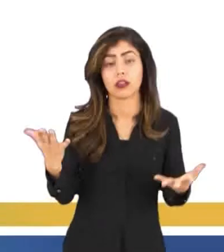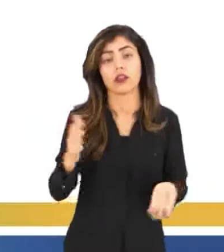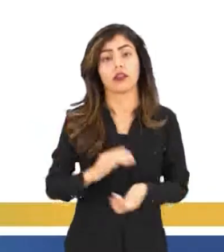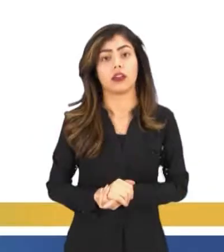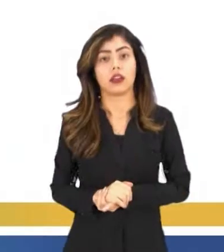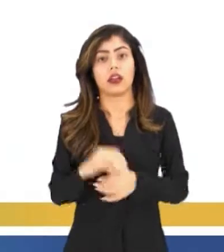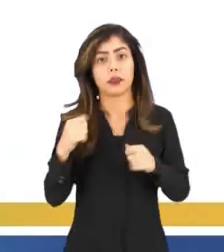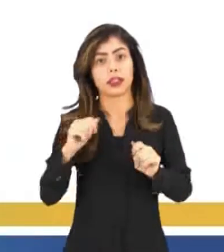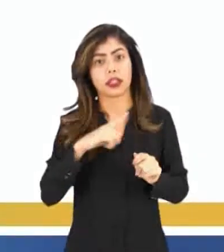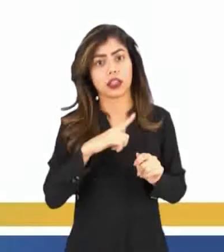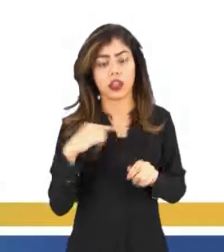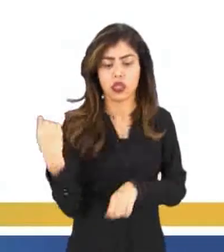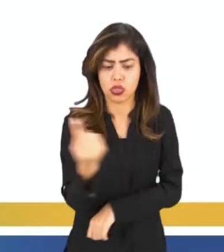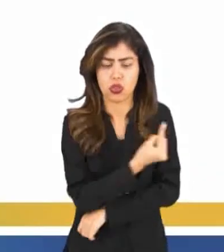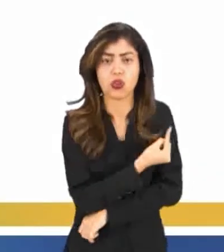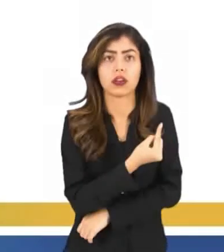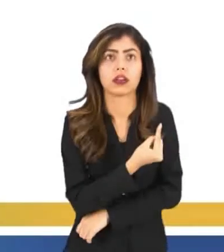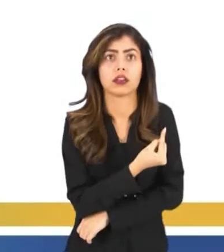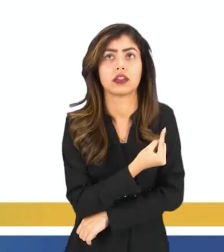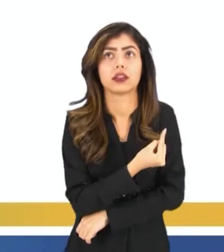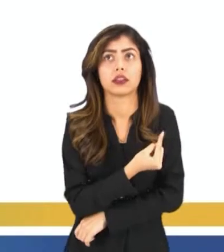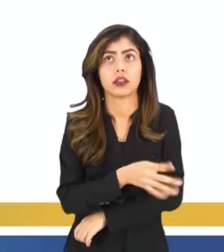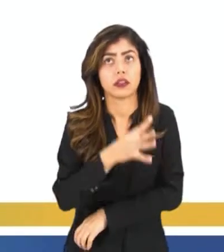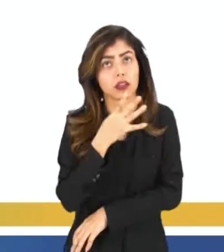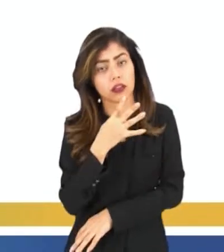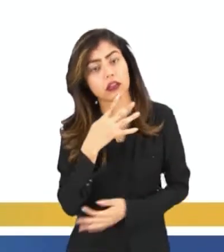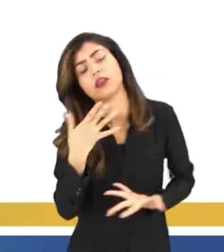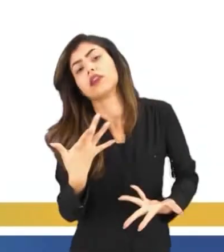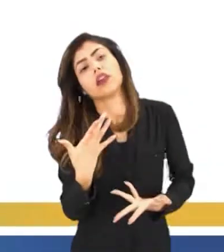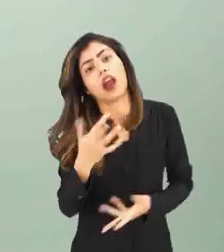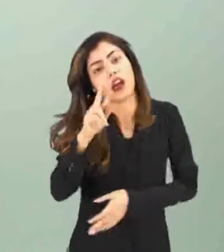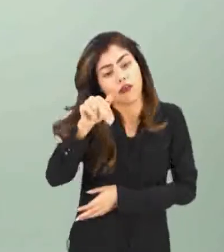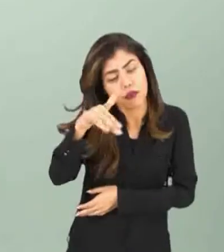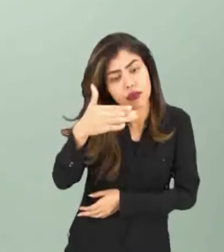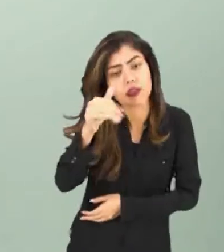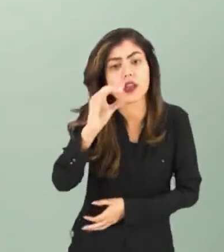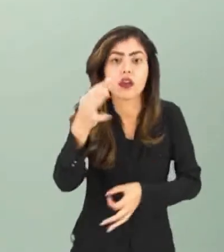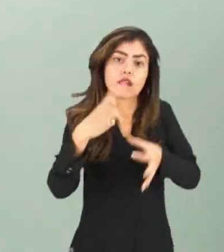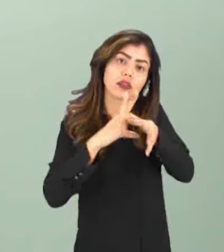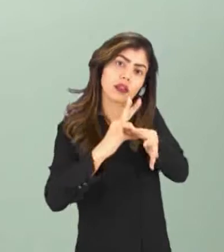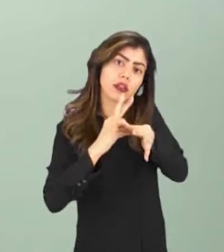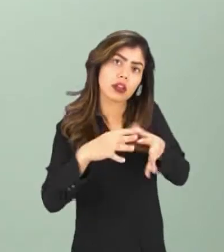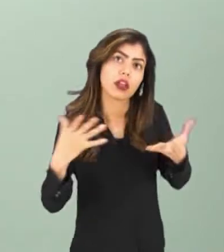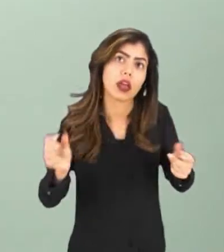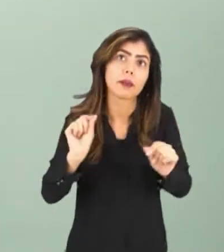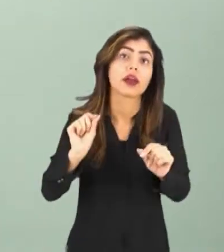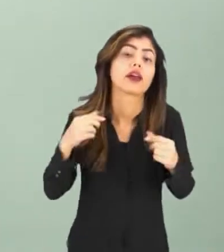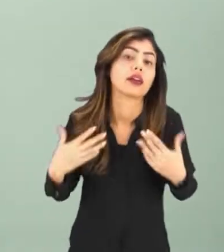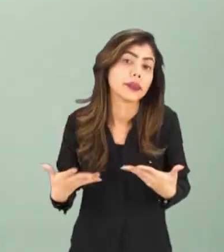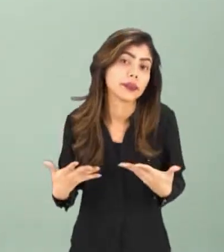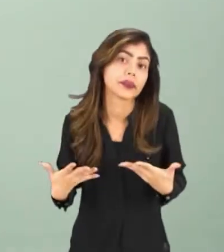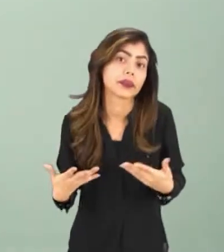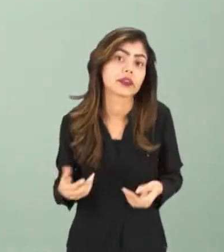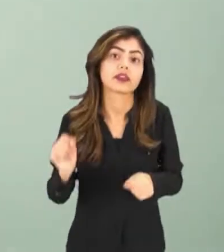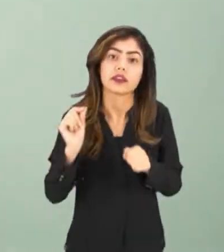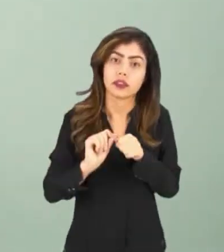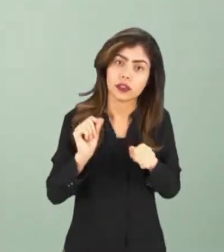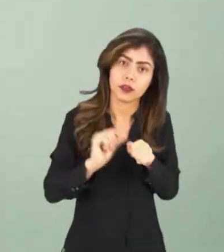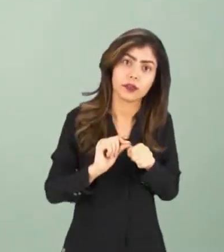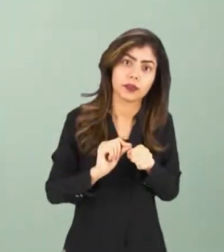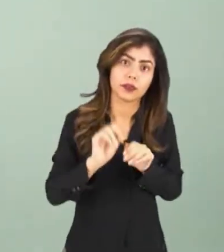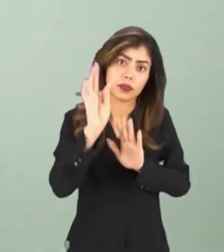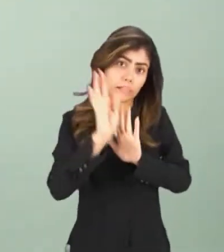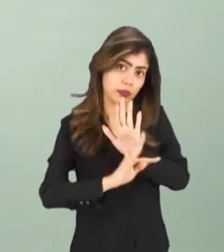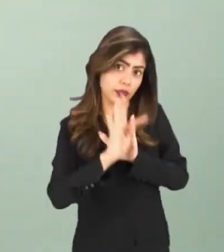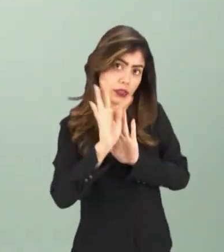con proporciones o 66 es necesario que nos con gente con esa función los conectores